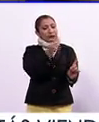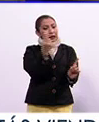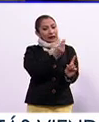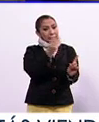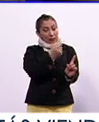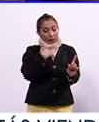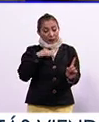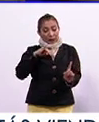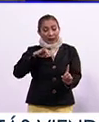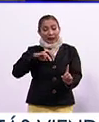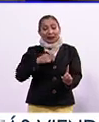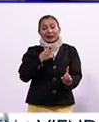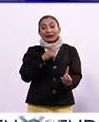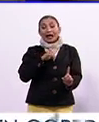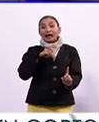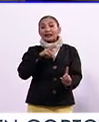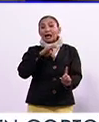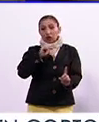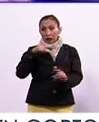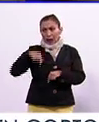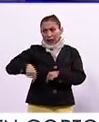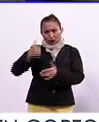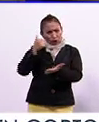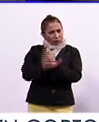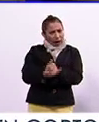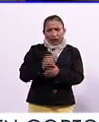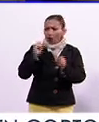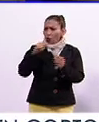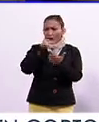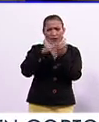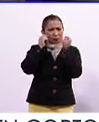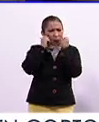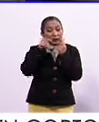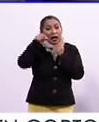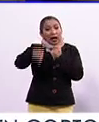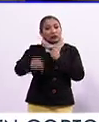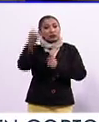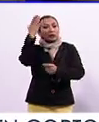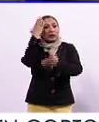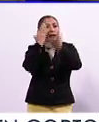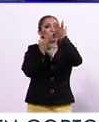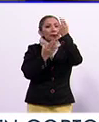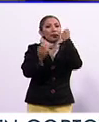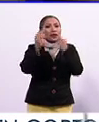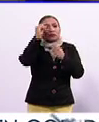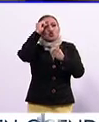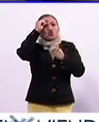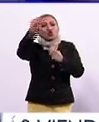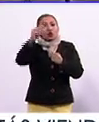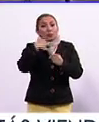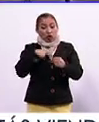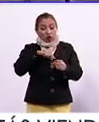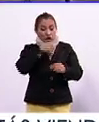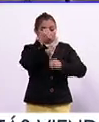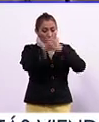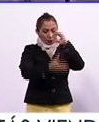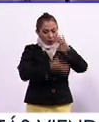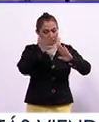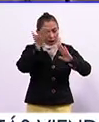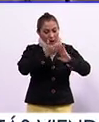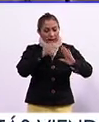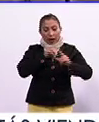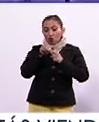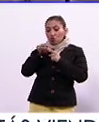necesario que los ingenieros, aún los que estén aquí en la ciudad y todo, sean cultos, ¿me explico? Porque todas nuestras obras tienen